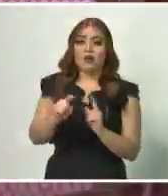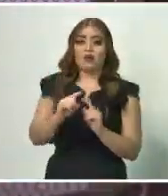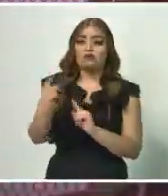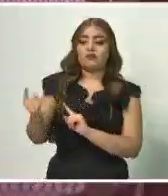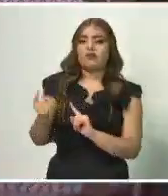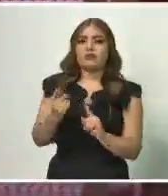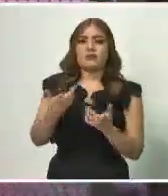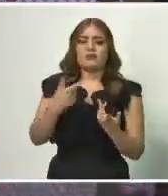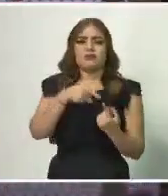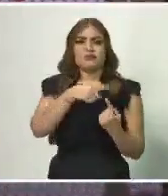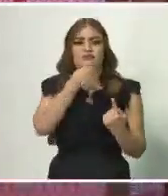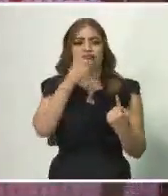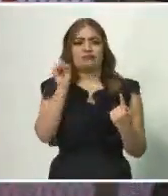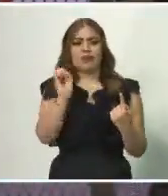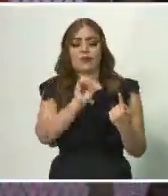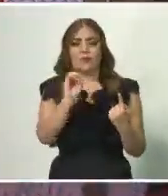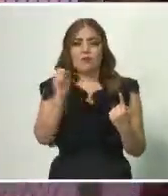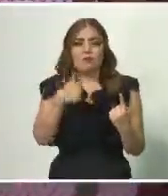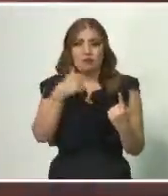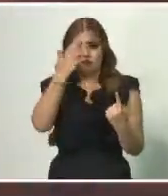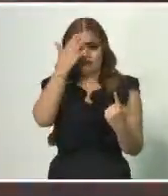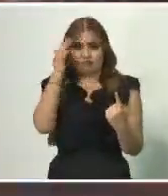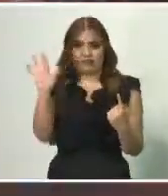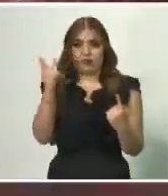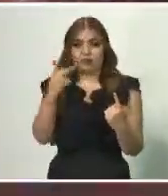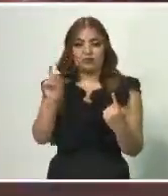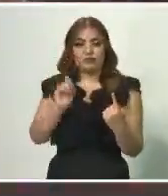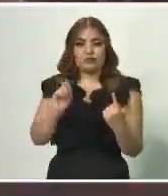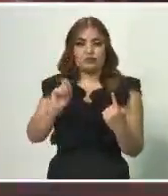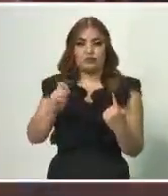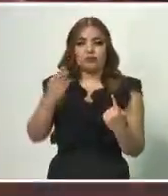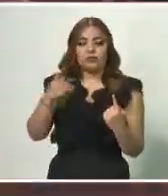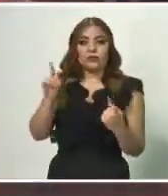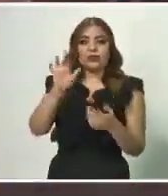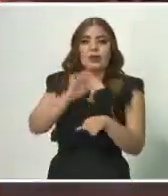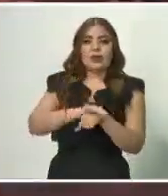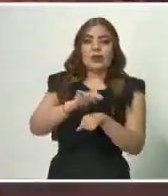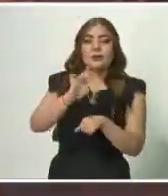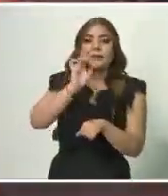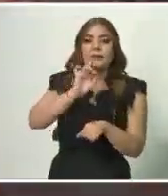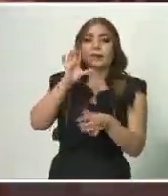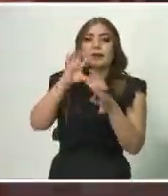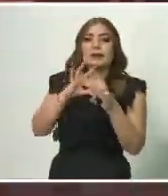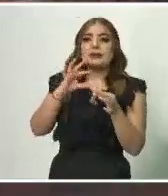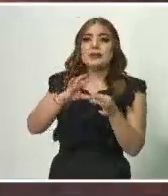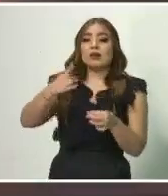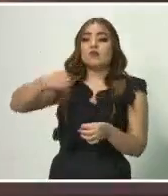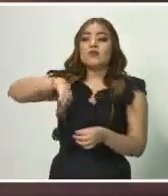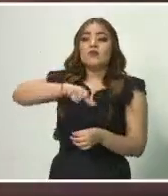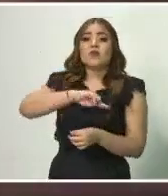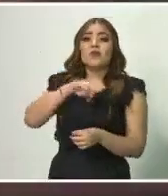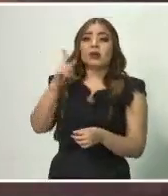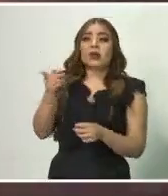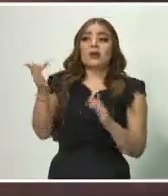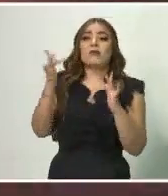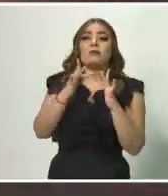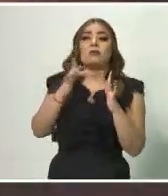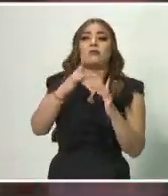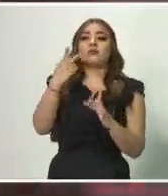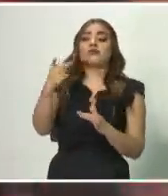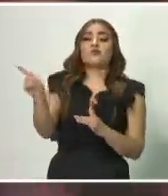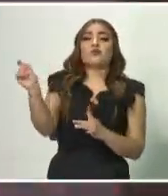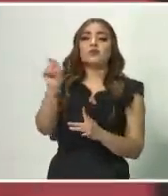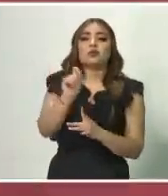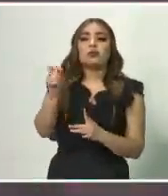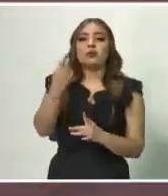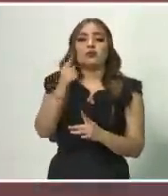negó los hechos, pues ni siquiera la conocía. Sus amigas le trataron de explicar que fueron ellas las que estaban conversando con su pareja,